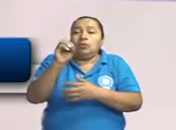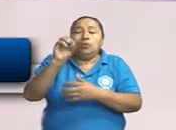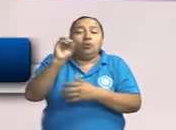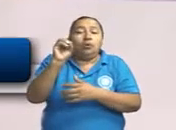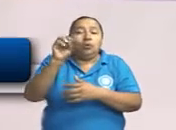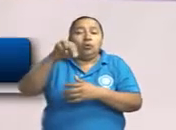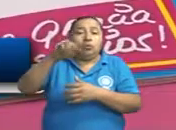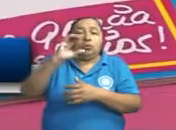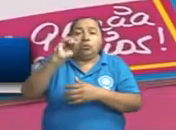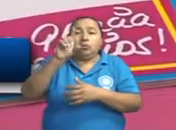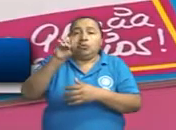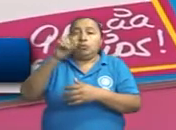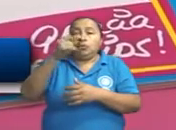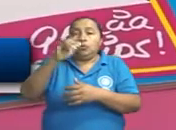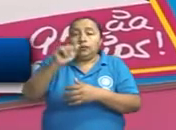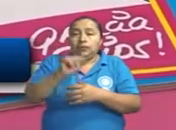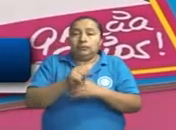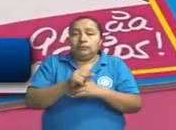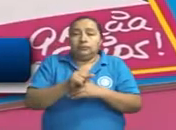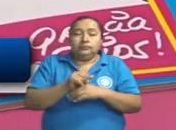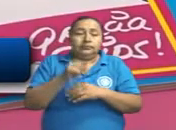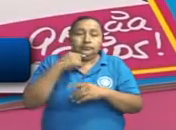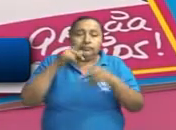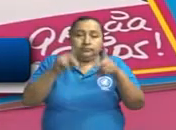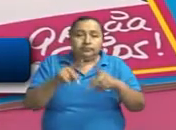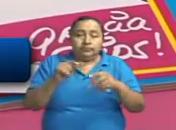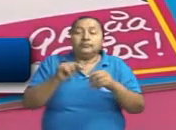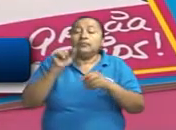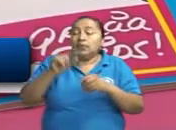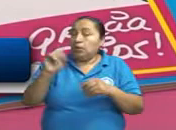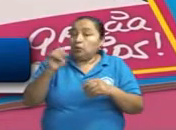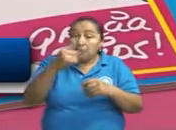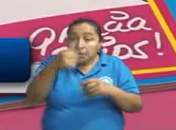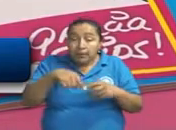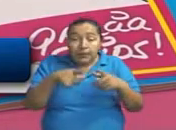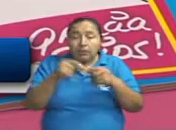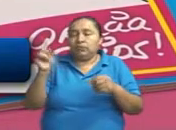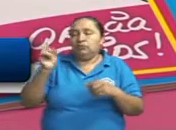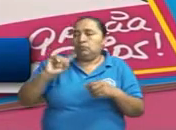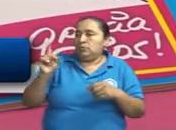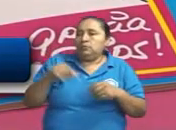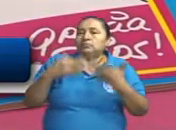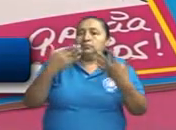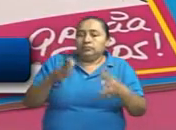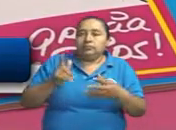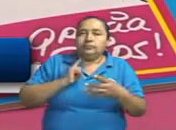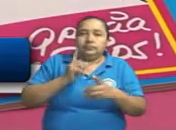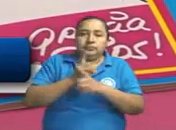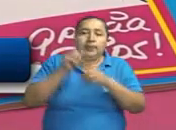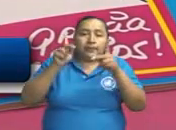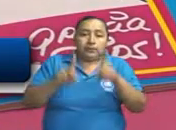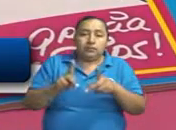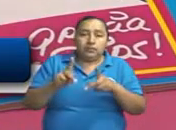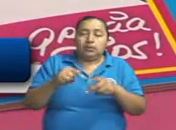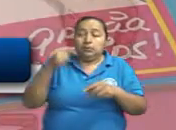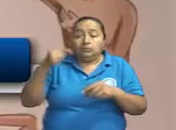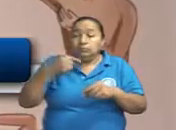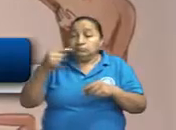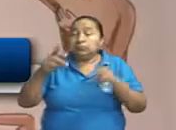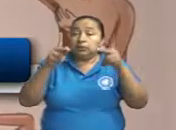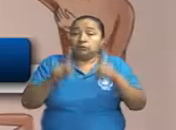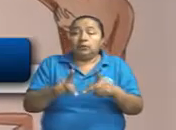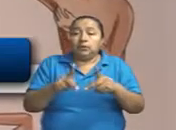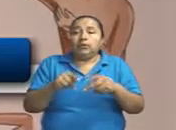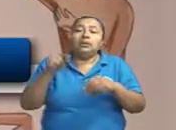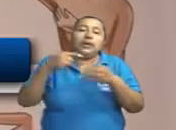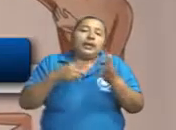importante conocer porque ya no tienen que viajar hasta Managua esas personas. Es correcto. Ejemplo. Ya esas personas, digamos, que se quedan en